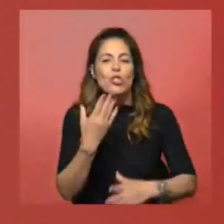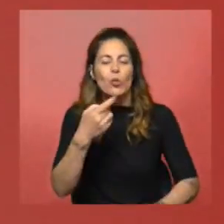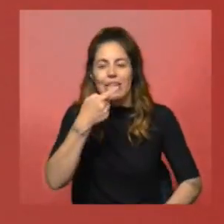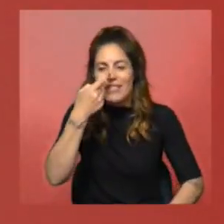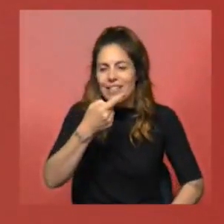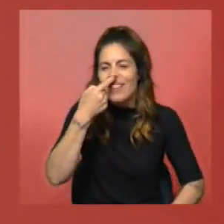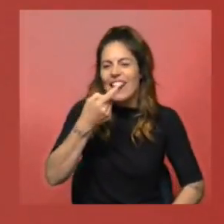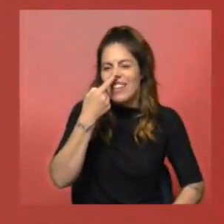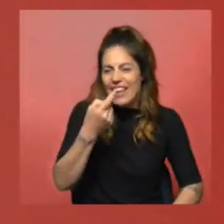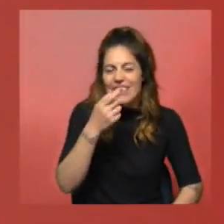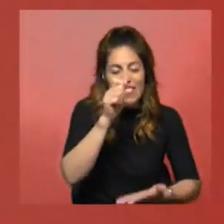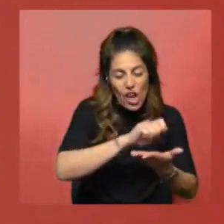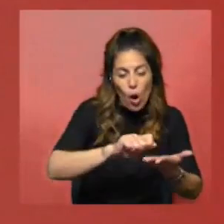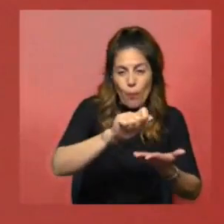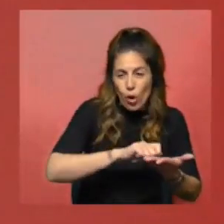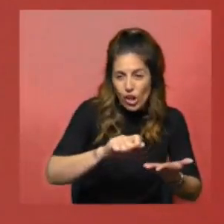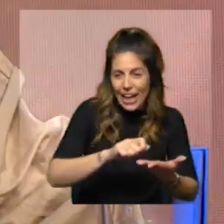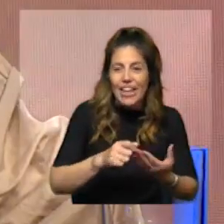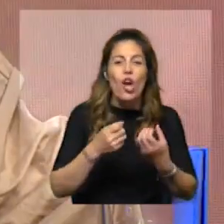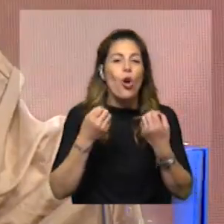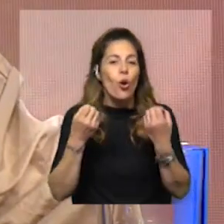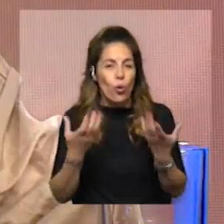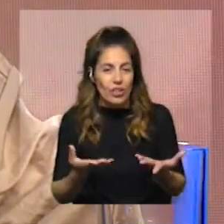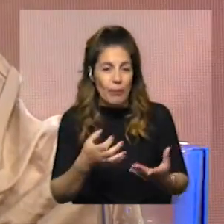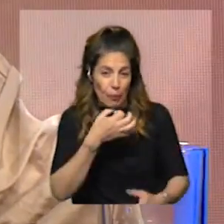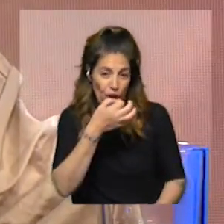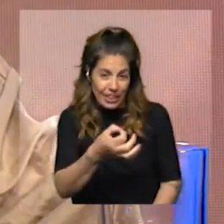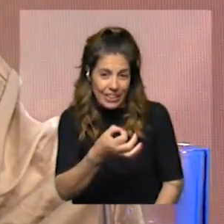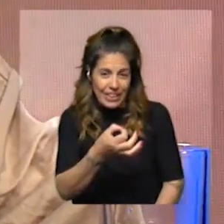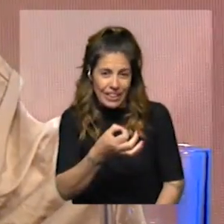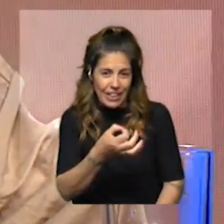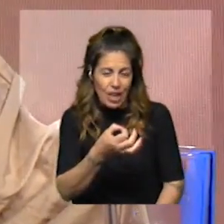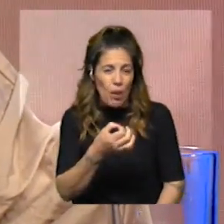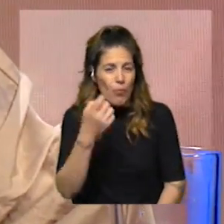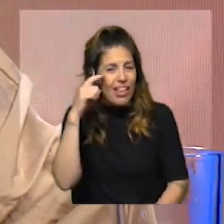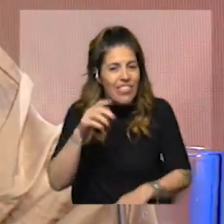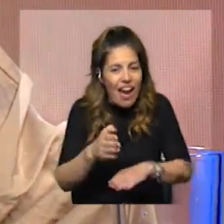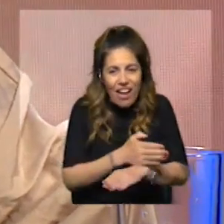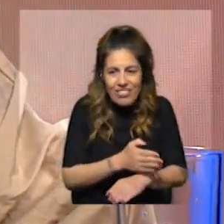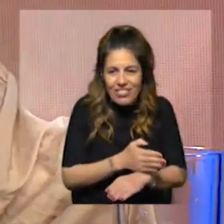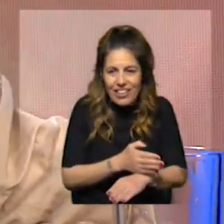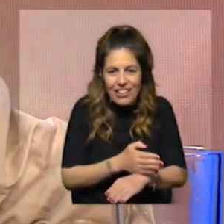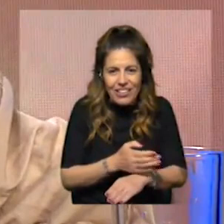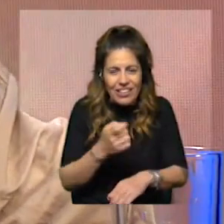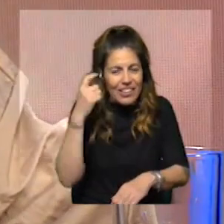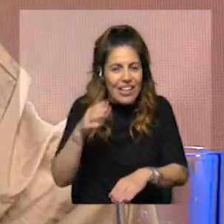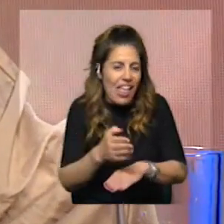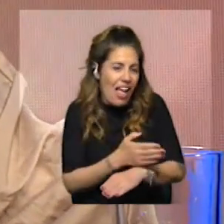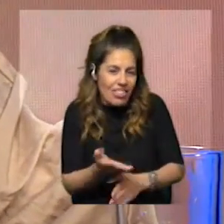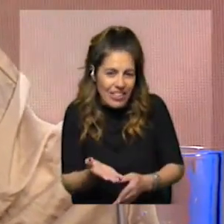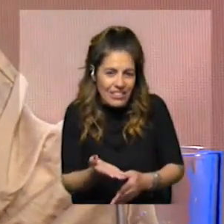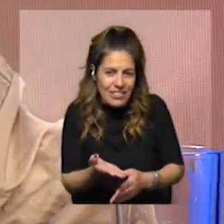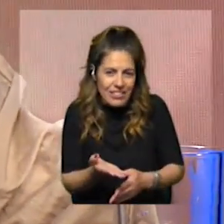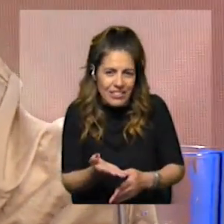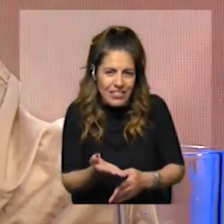interés de componer? Justamente por lo que acabas de decir, la prejuzgación el prejuzgue, no sé cómo se dice, pero...